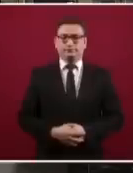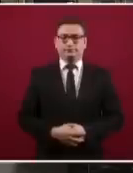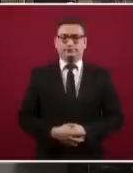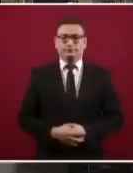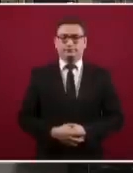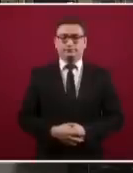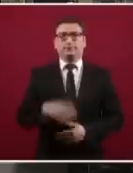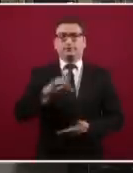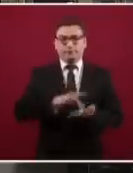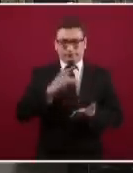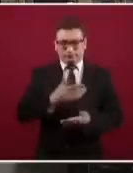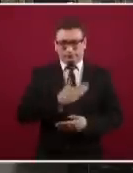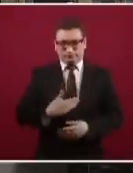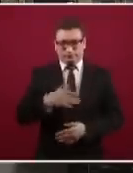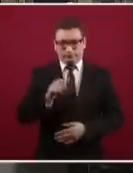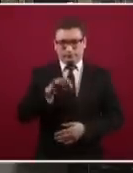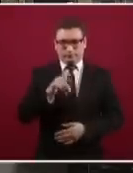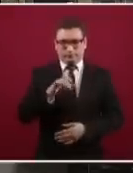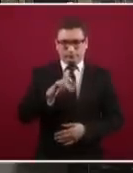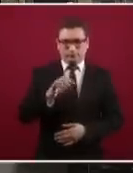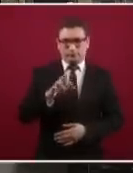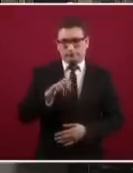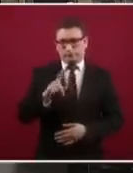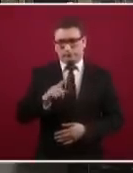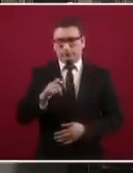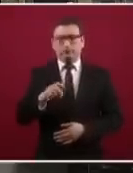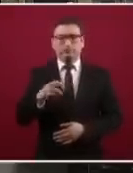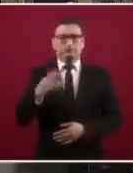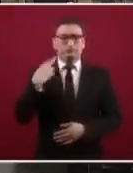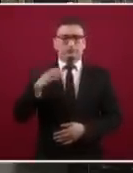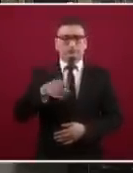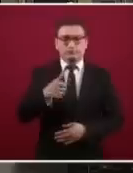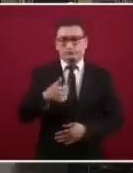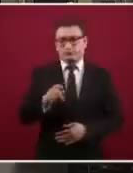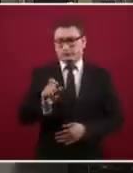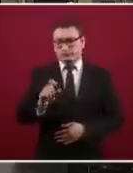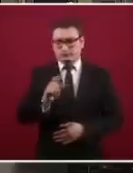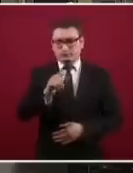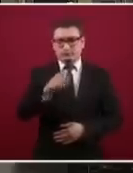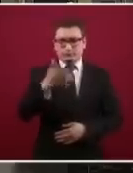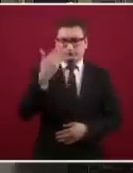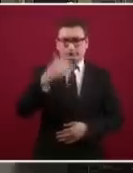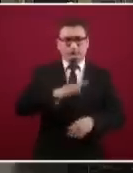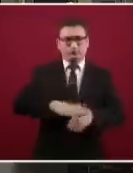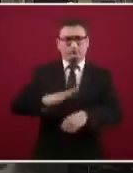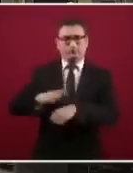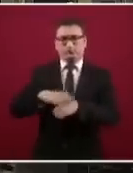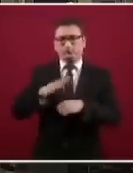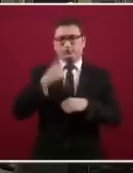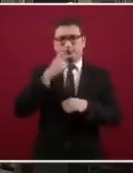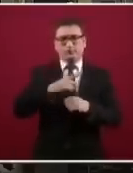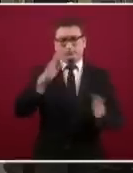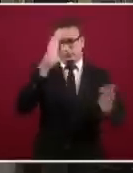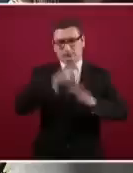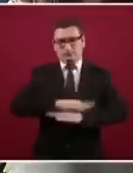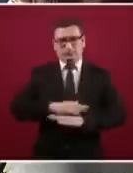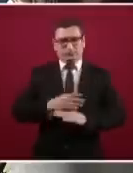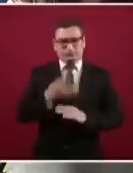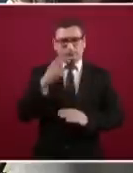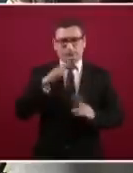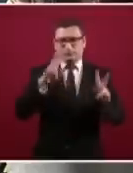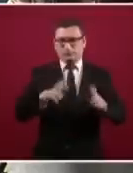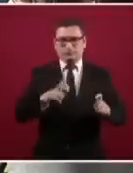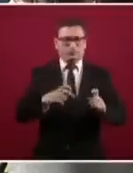Gracias, presidente. Alfonso Párez, Cadena Raza, Radio 620. Preguntarle sobre este llamado que usted hace sobre la reconciliación, sin entrar en el